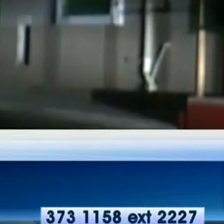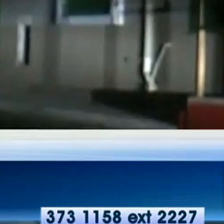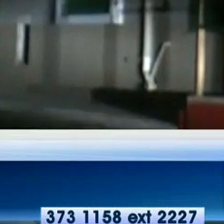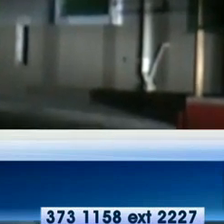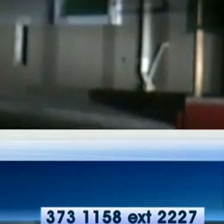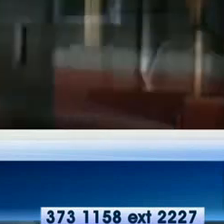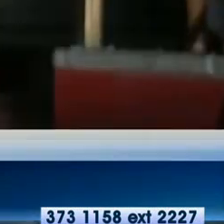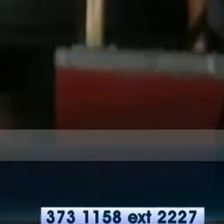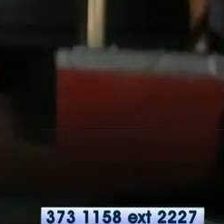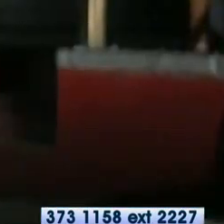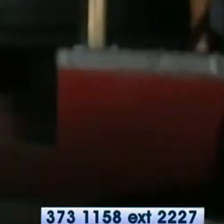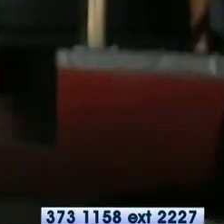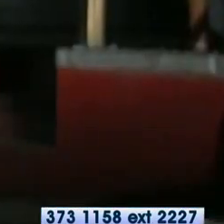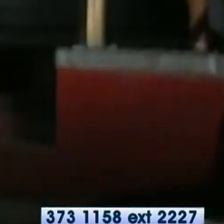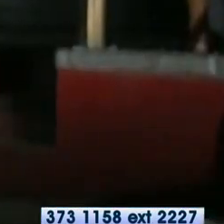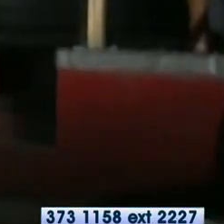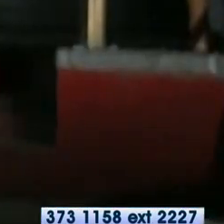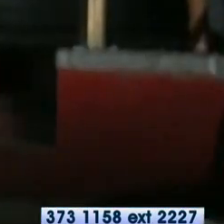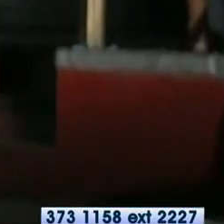regresamos. Volvemos enseguida.